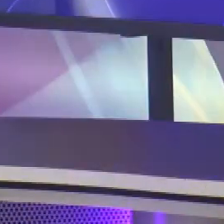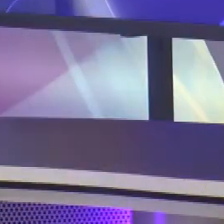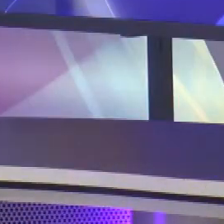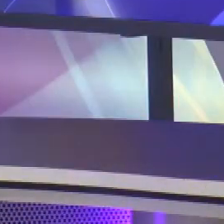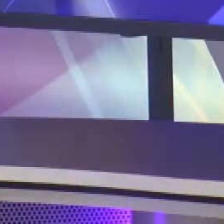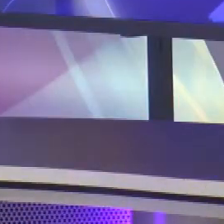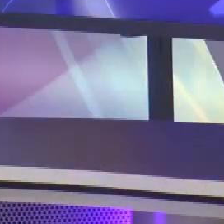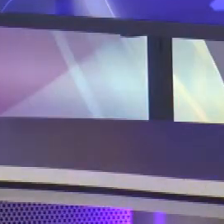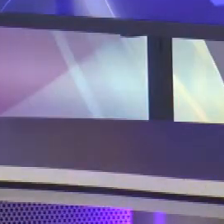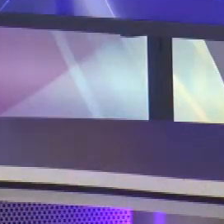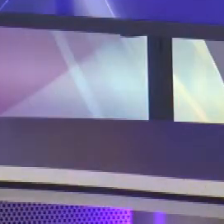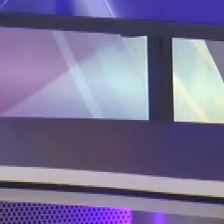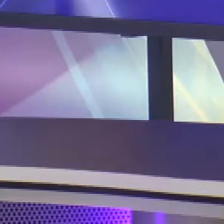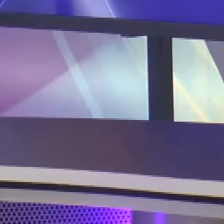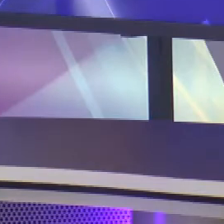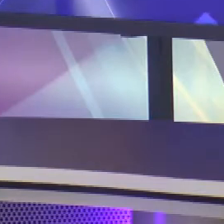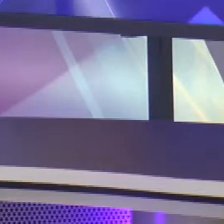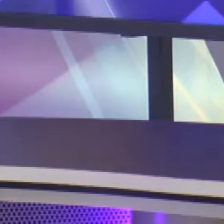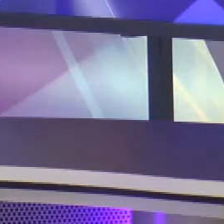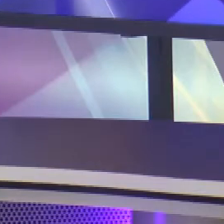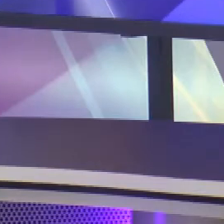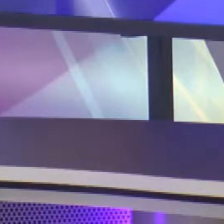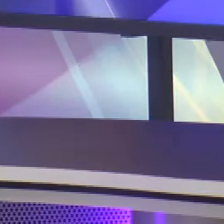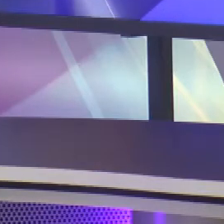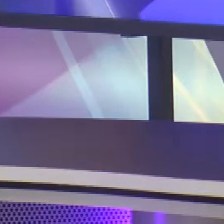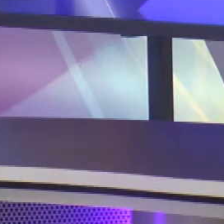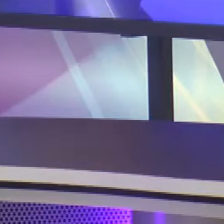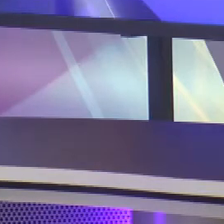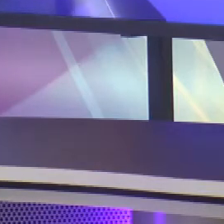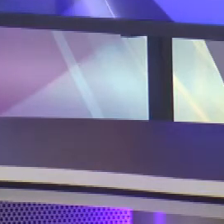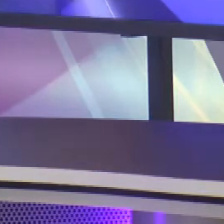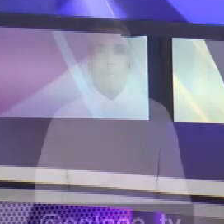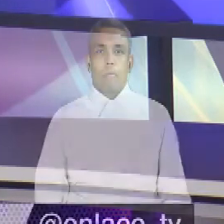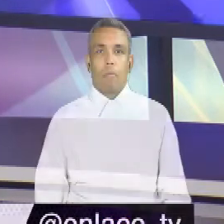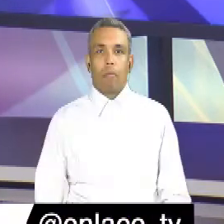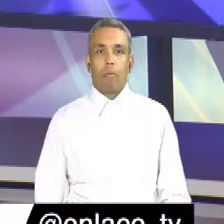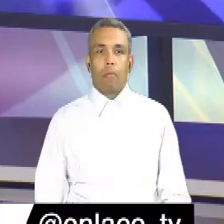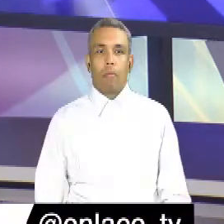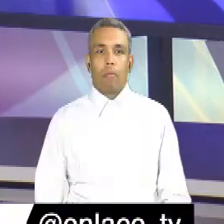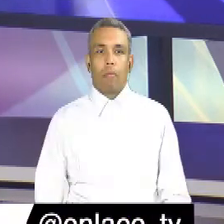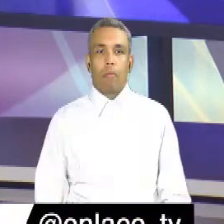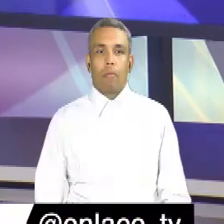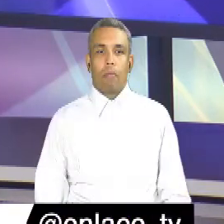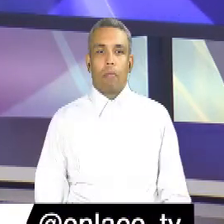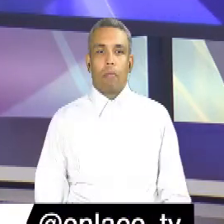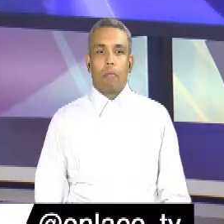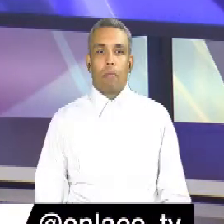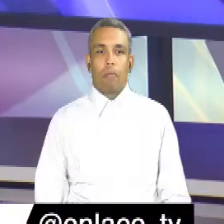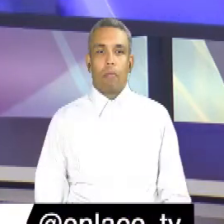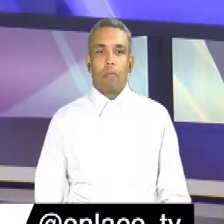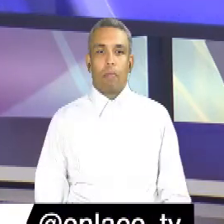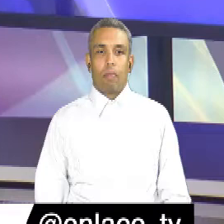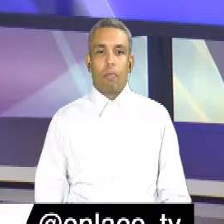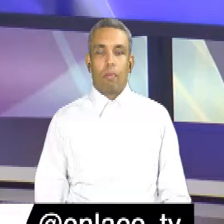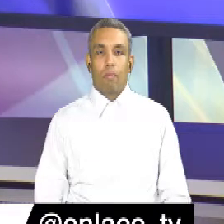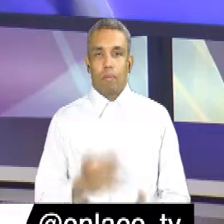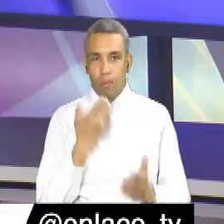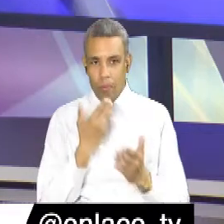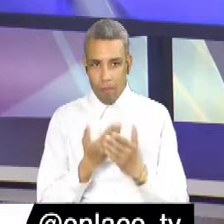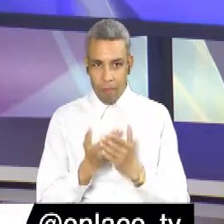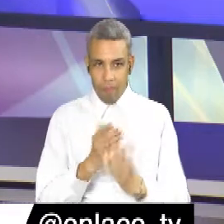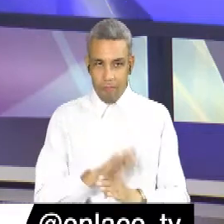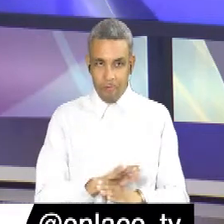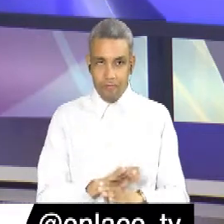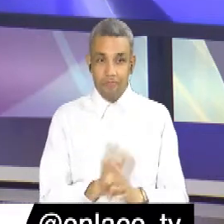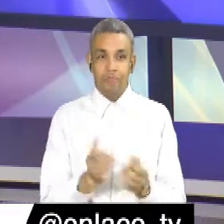Buenas tardes, bienvenidos a Enlace Noticias. Los saludamos con la información más importante de nuestra ciudad y región. En nuestras noticias del día hablaremos